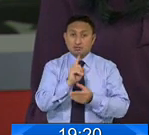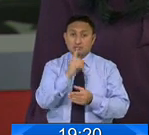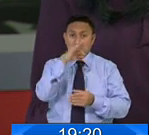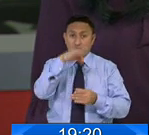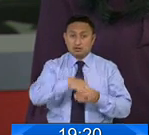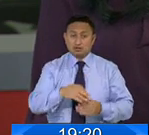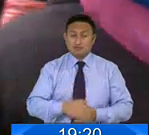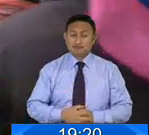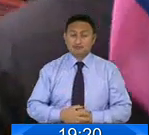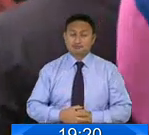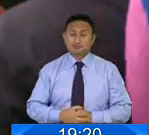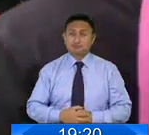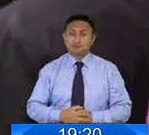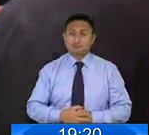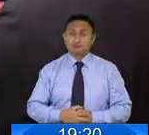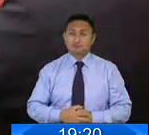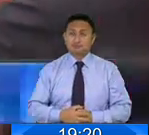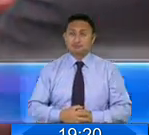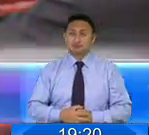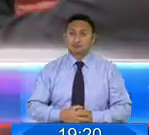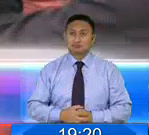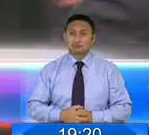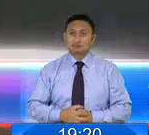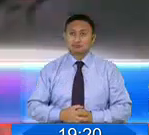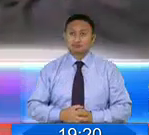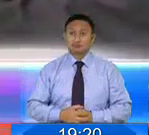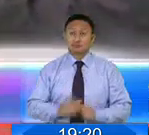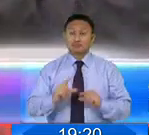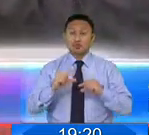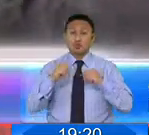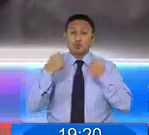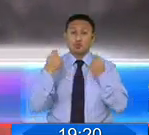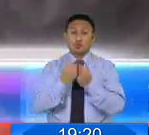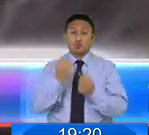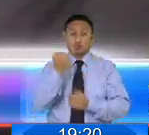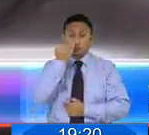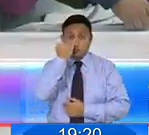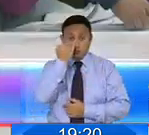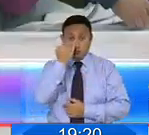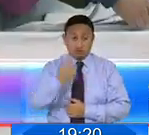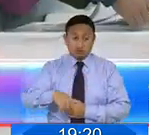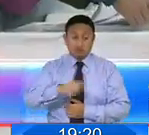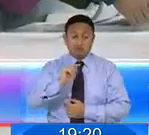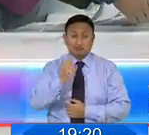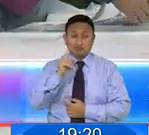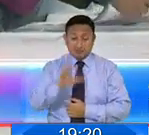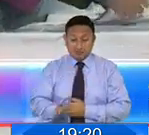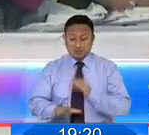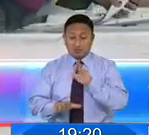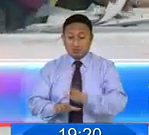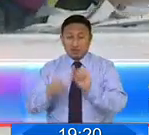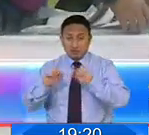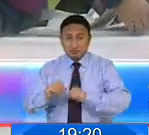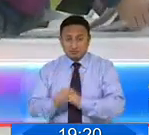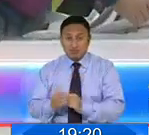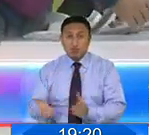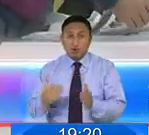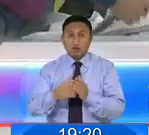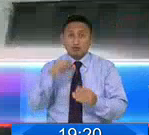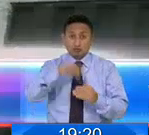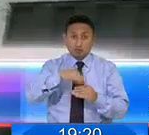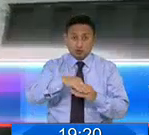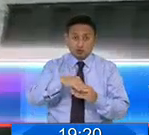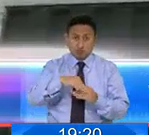vuelta. El Movimiento de Unidad Plurinacional Pachakutik celebra lo que denomina el primer paso para un posible recuento de votos